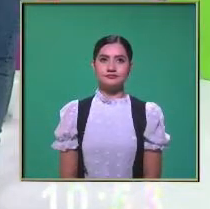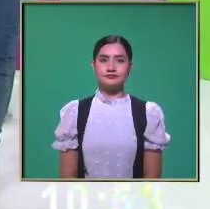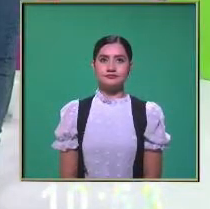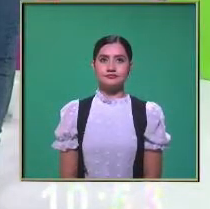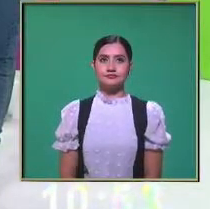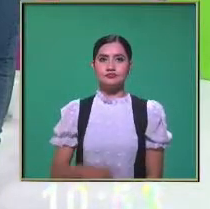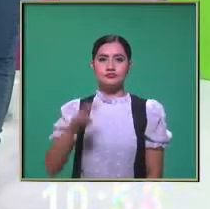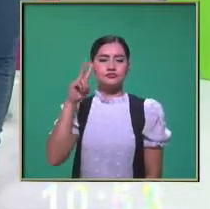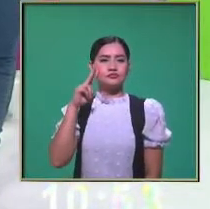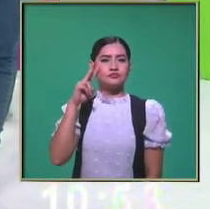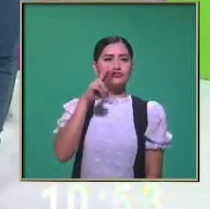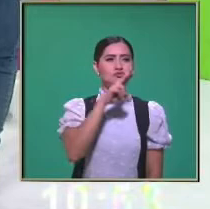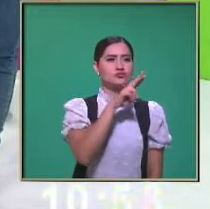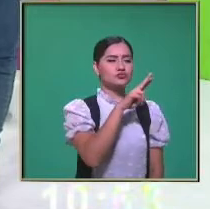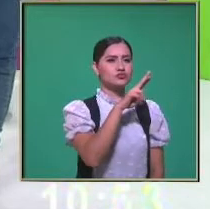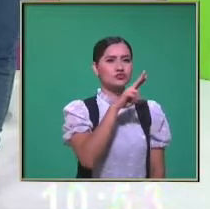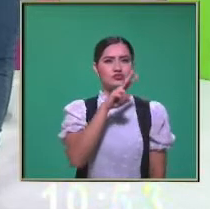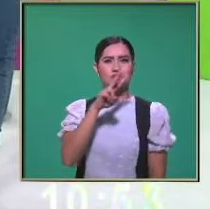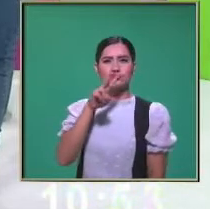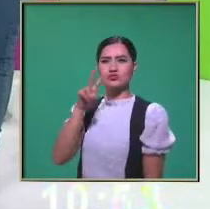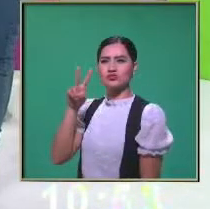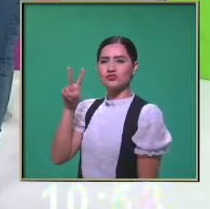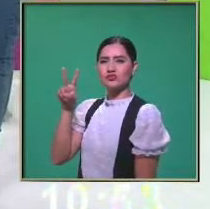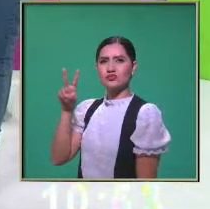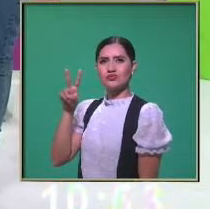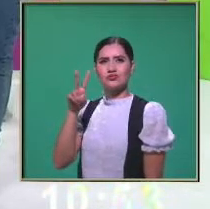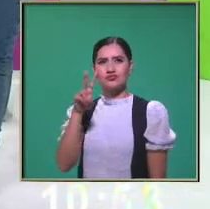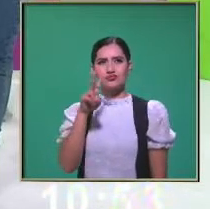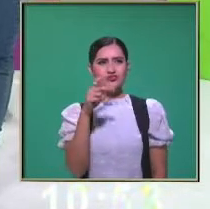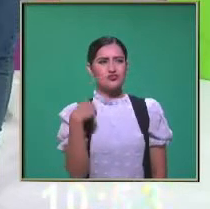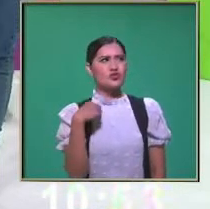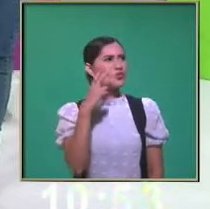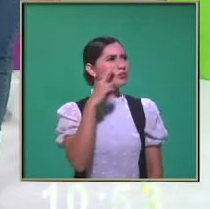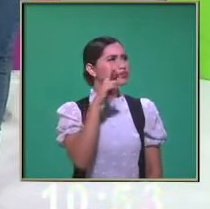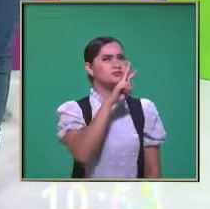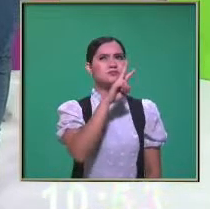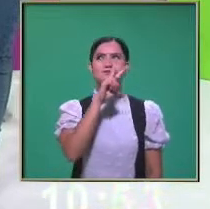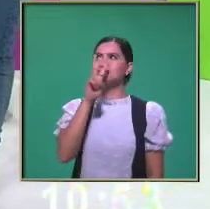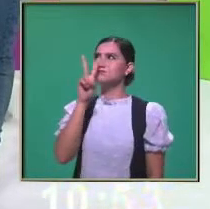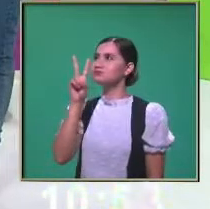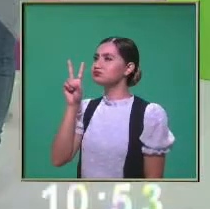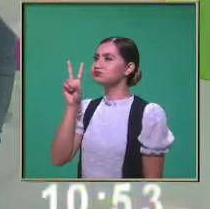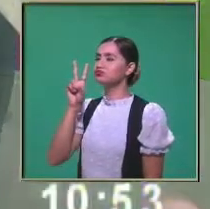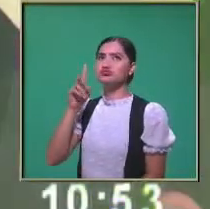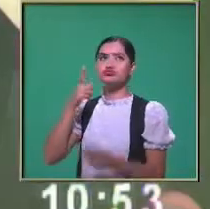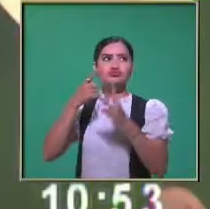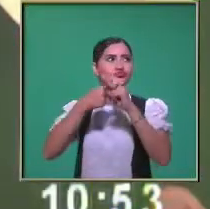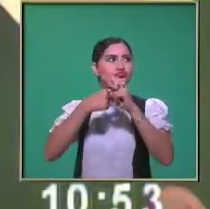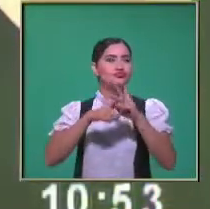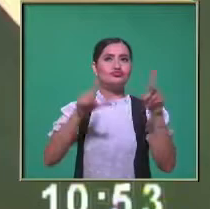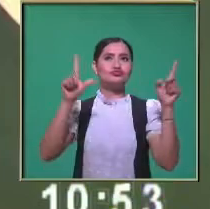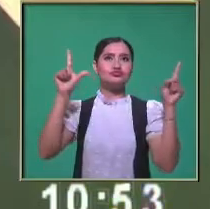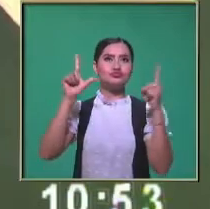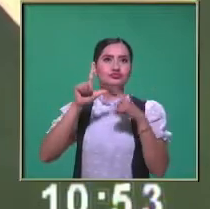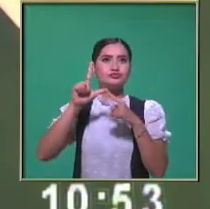Veo. ¿Qué ves? Veo una cosita que empieza con la letra...